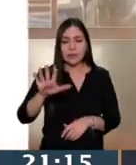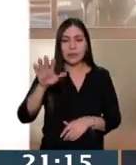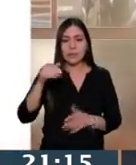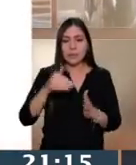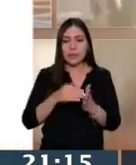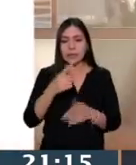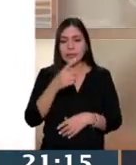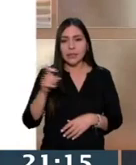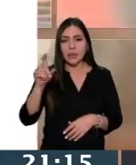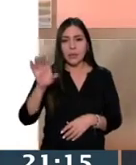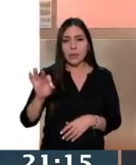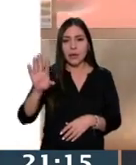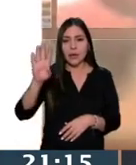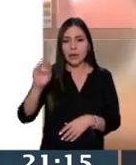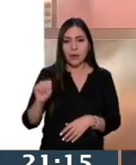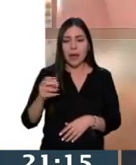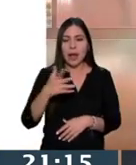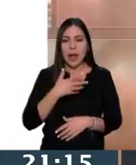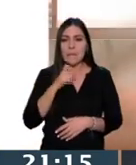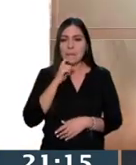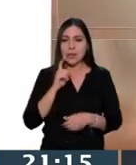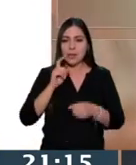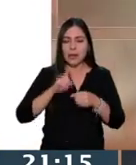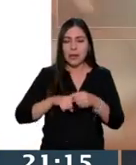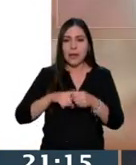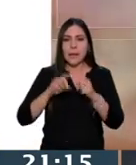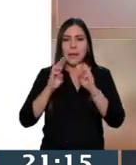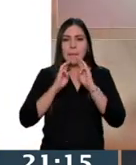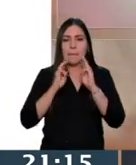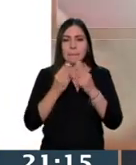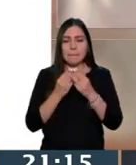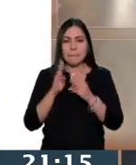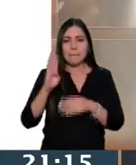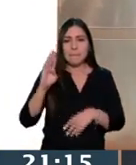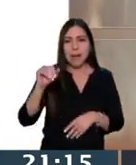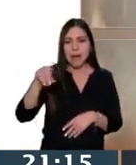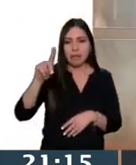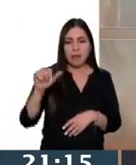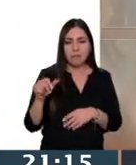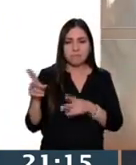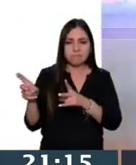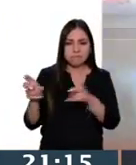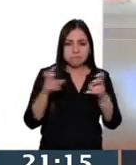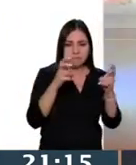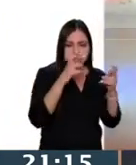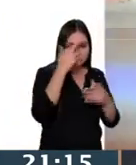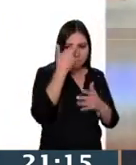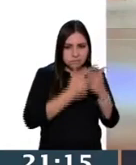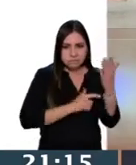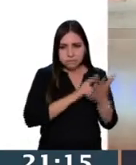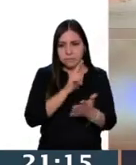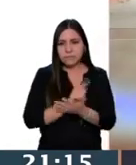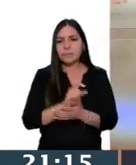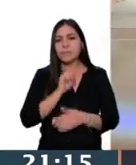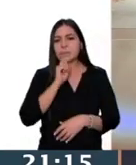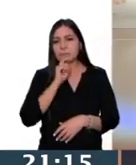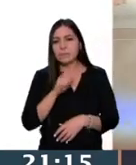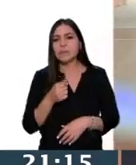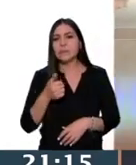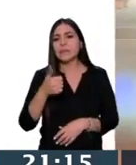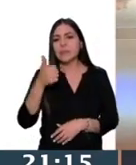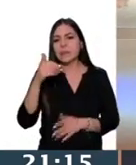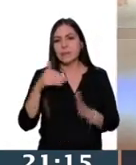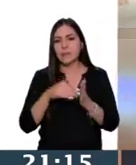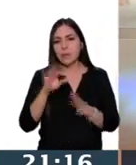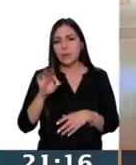65.149 integrantes de bandas delictivas, incluidos 6.043 de organizaciones criminales, de los